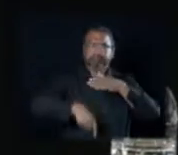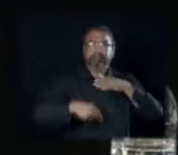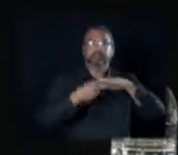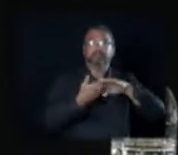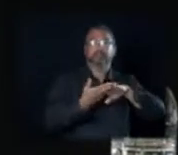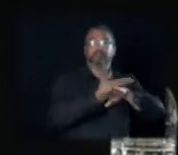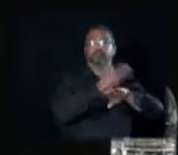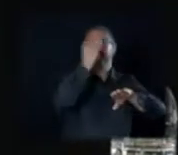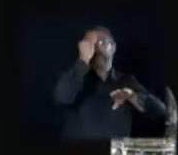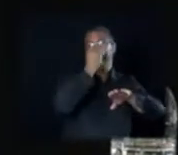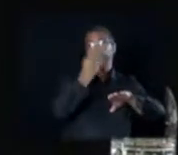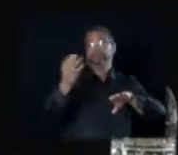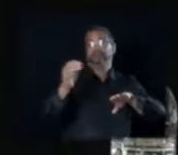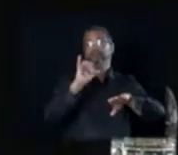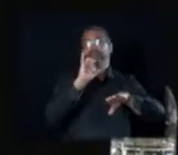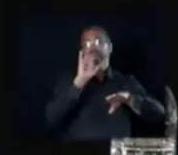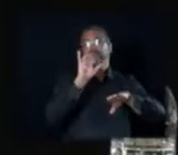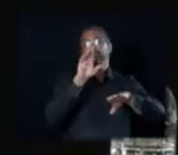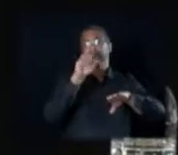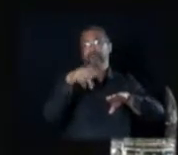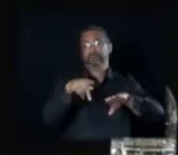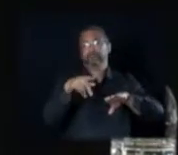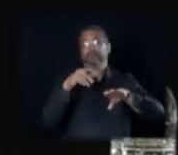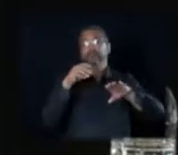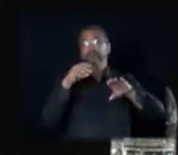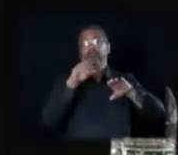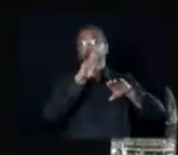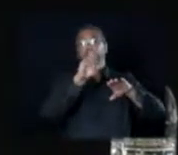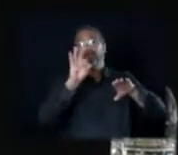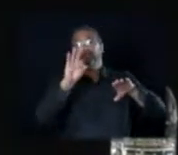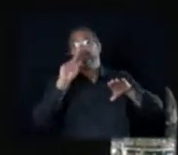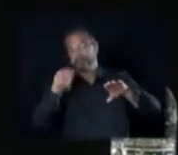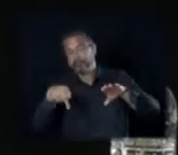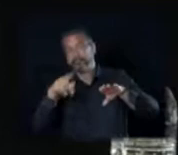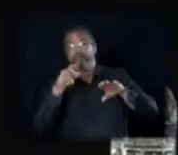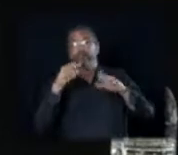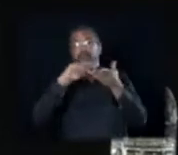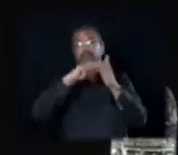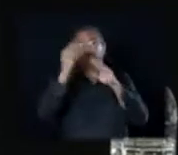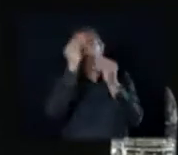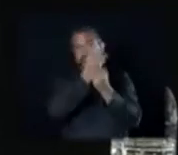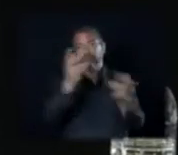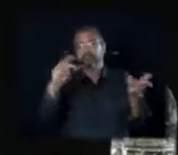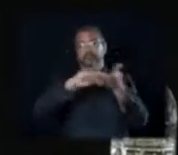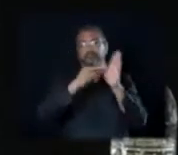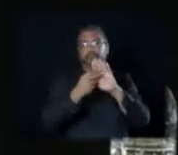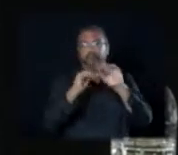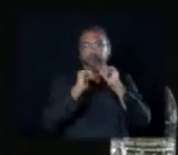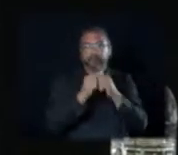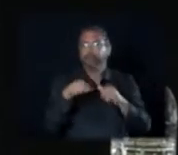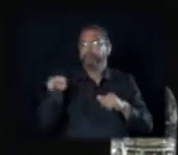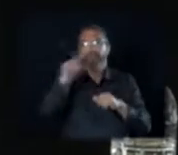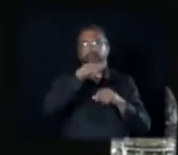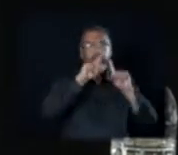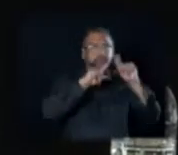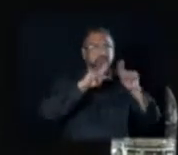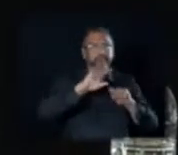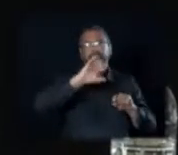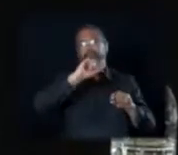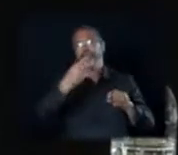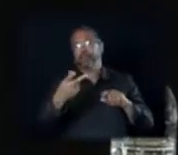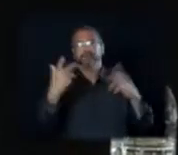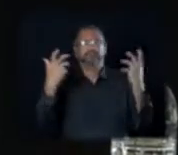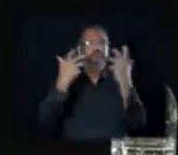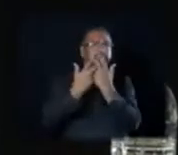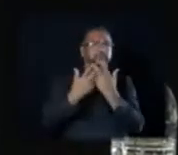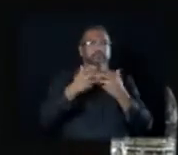una firma. Ya anunciamos una solicitud de propuesta para un estudio forense de las cuentas para un inventario comprensivo de todos los